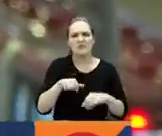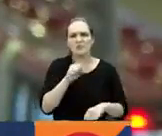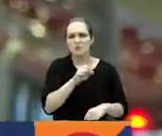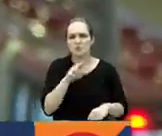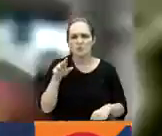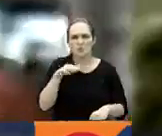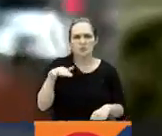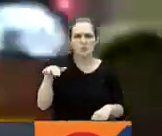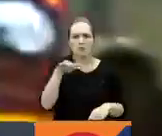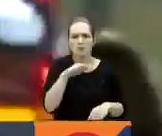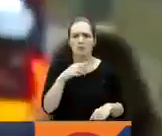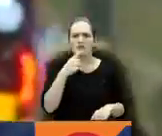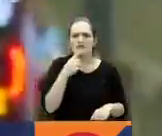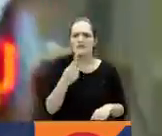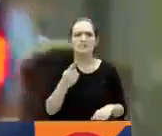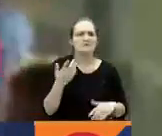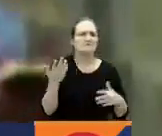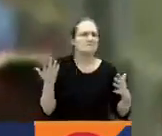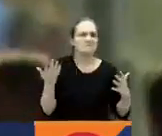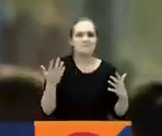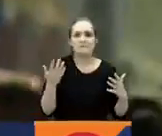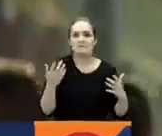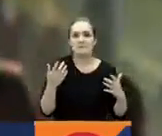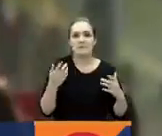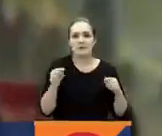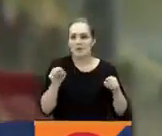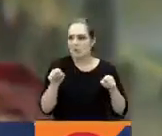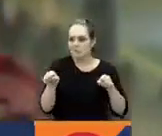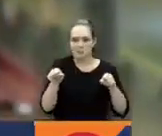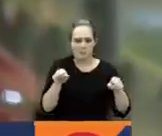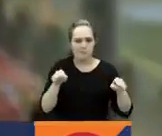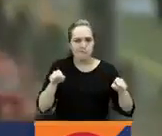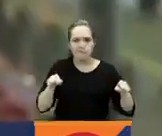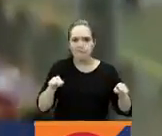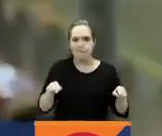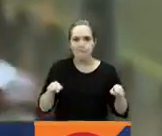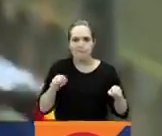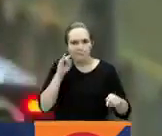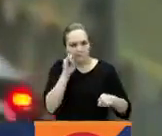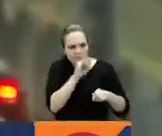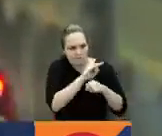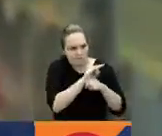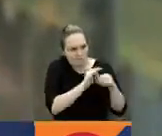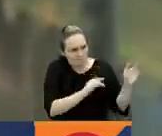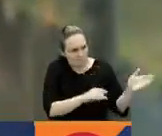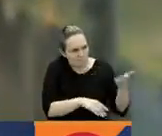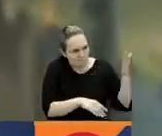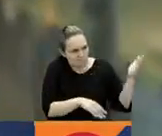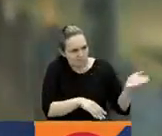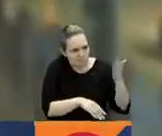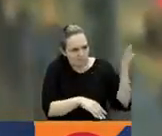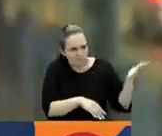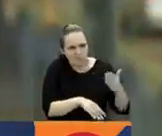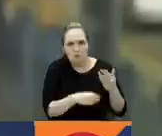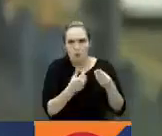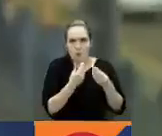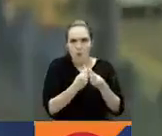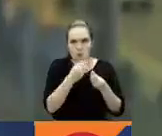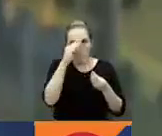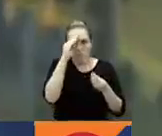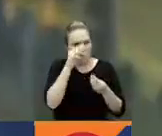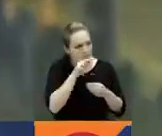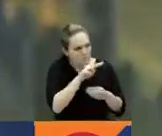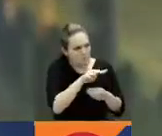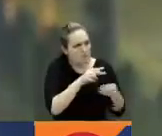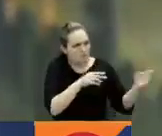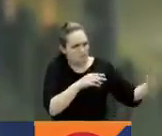las diferentes entradas a Bogotá, son diferentes puntos para el control de los vehículos y también de los